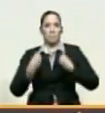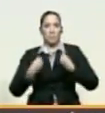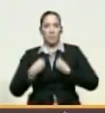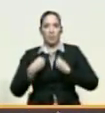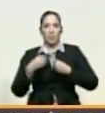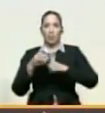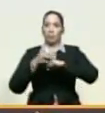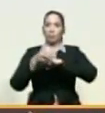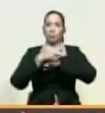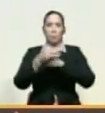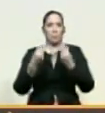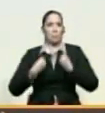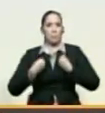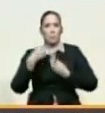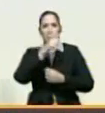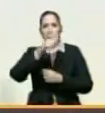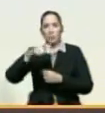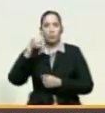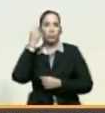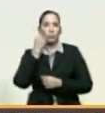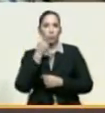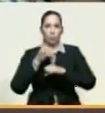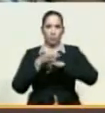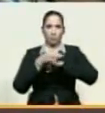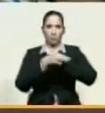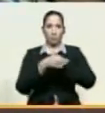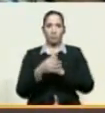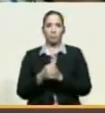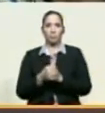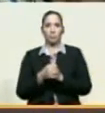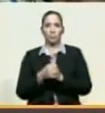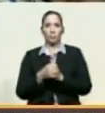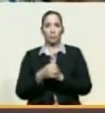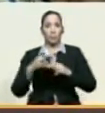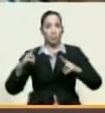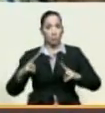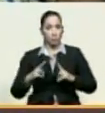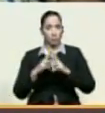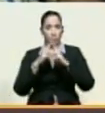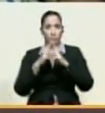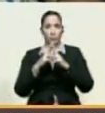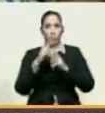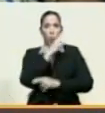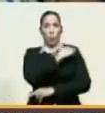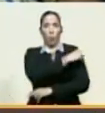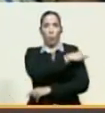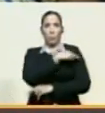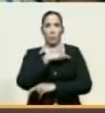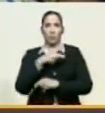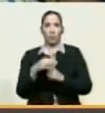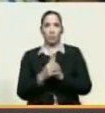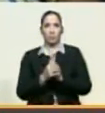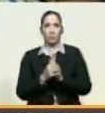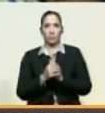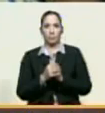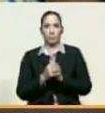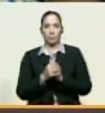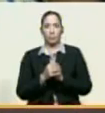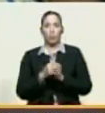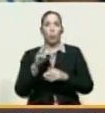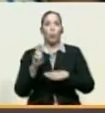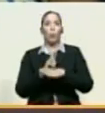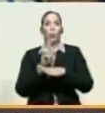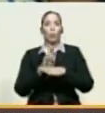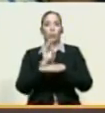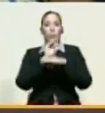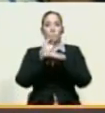del municipio. Encontramos el Hospital Pérez de León 1, que la unidad de cuidados intensivos